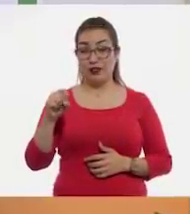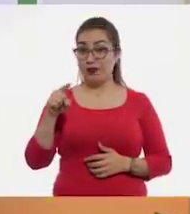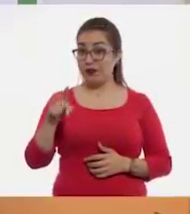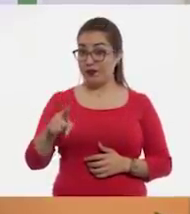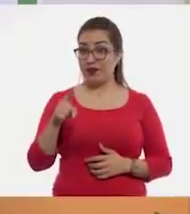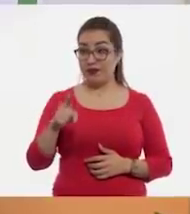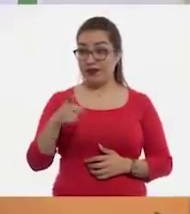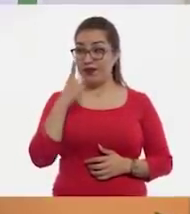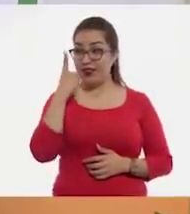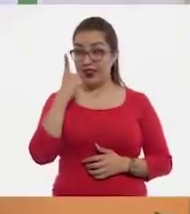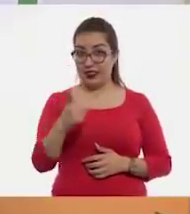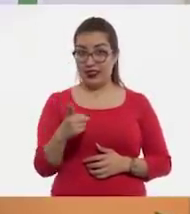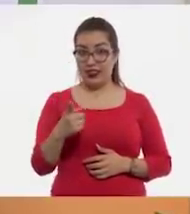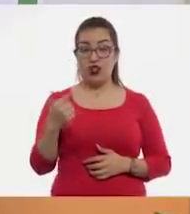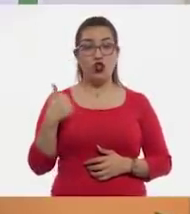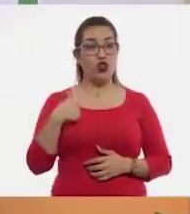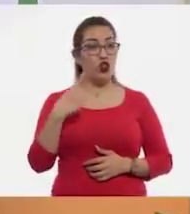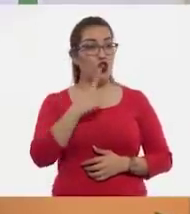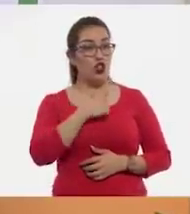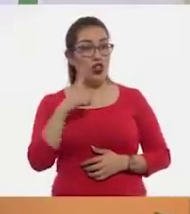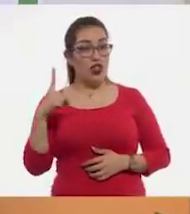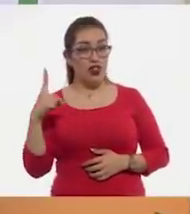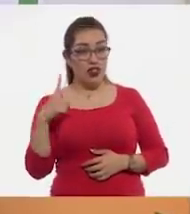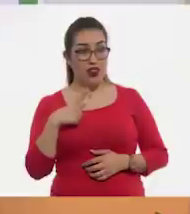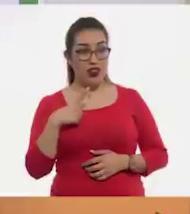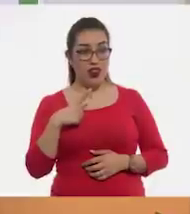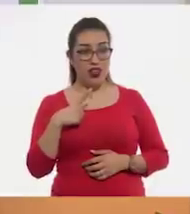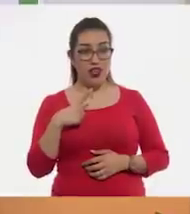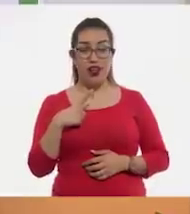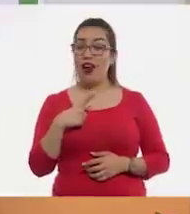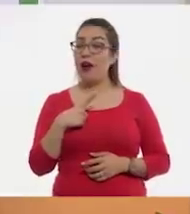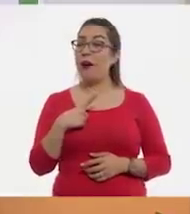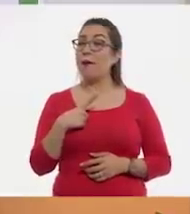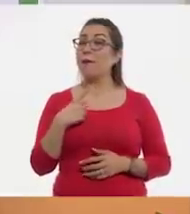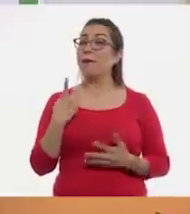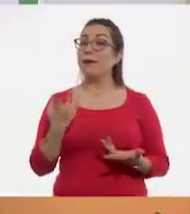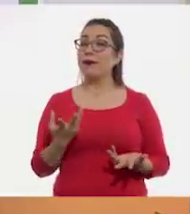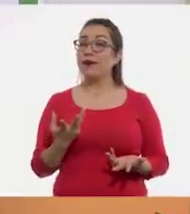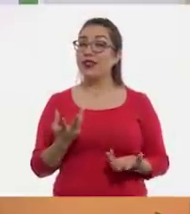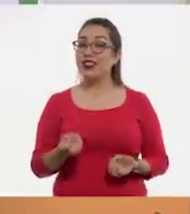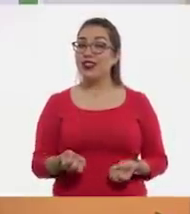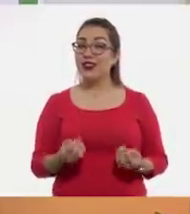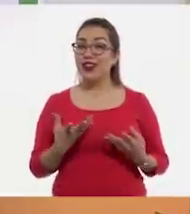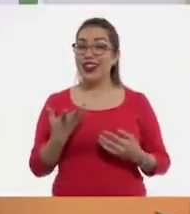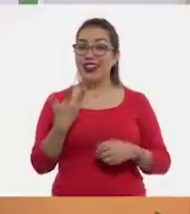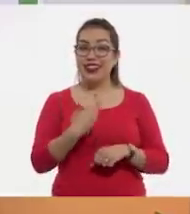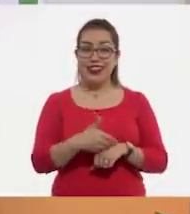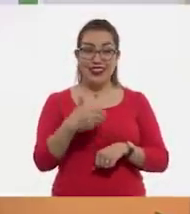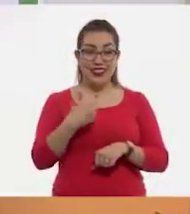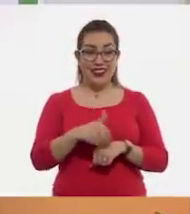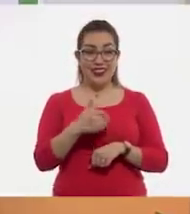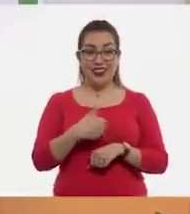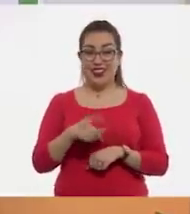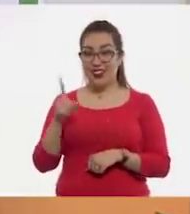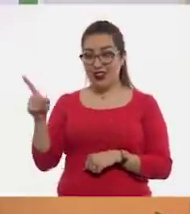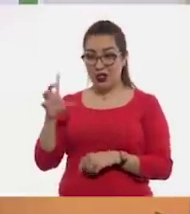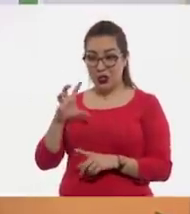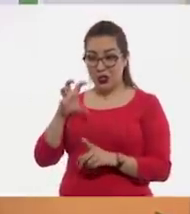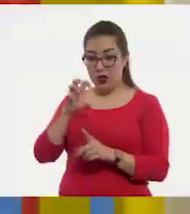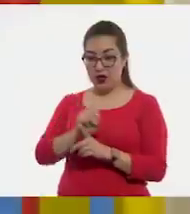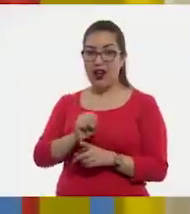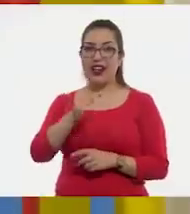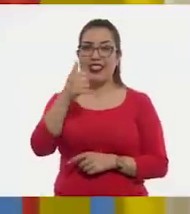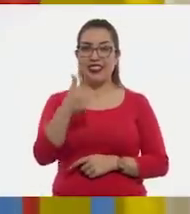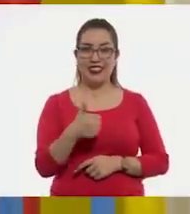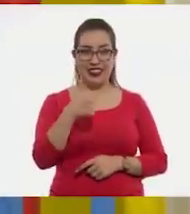que entonces yo tengo que sacar en los dados para alcanzarte 6. A